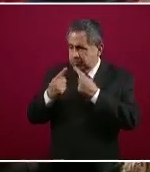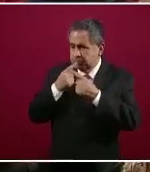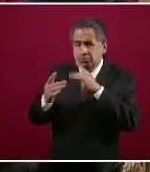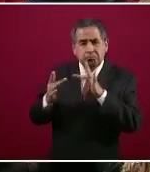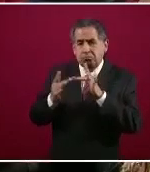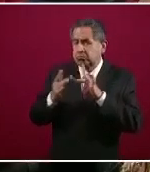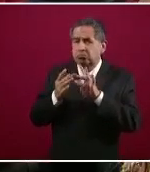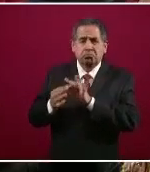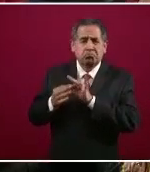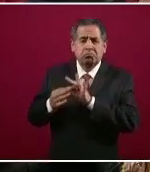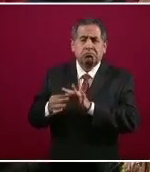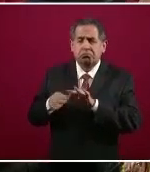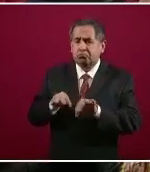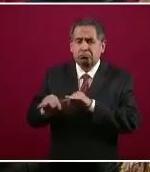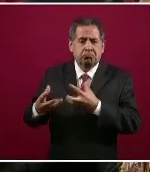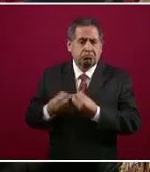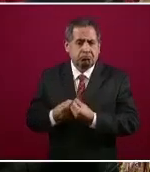sigue.